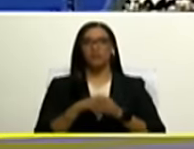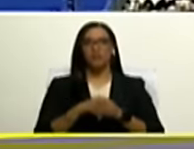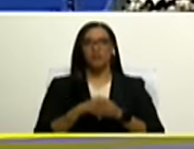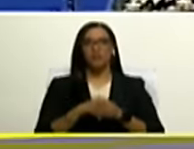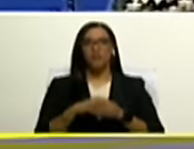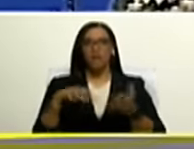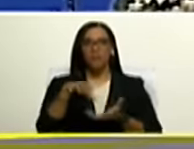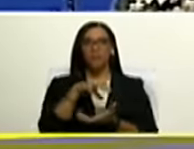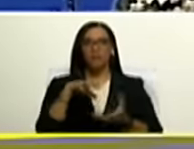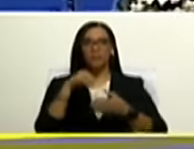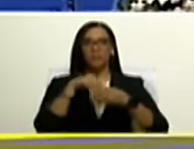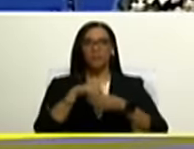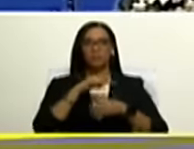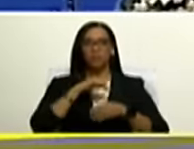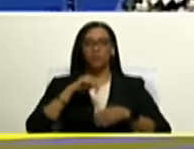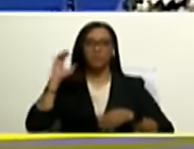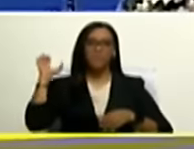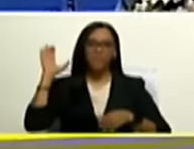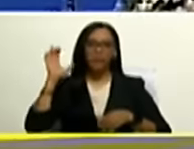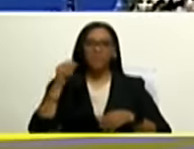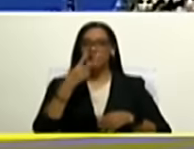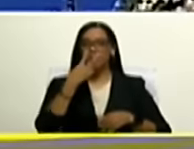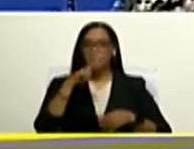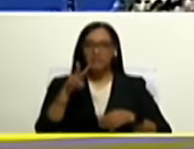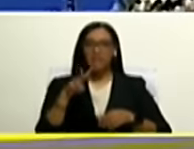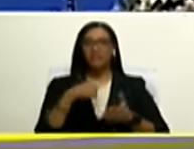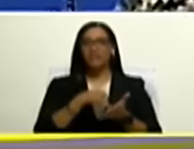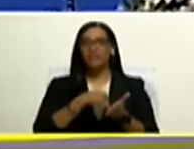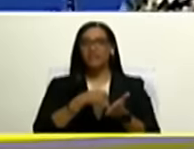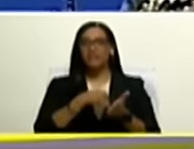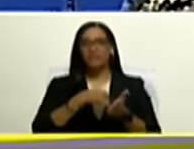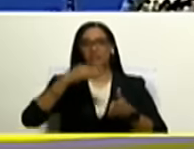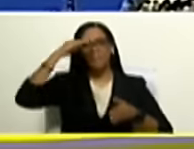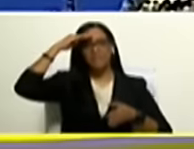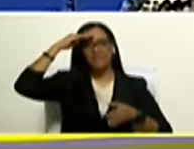nuestros países, viendo la debilidad militar